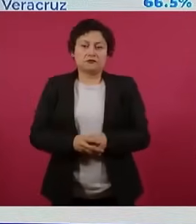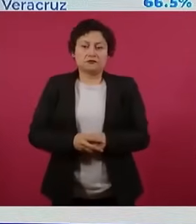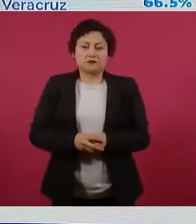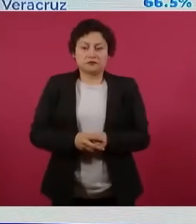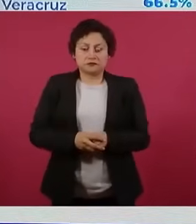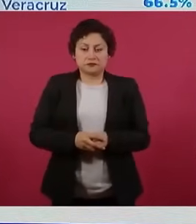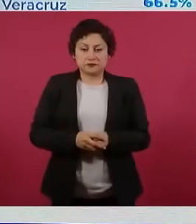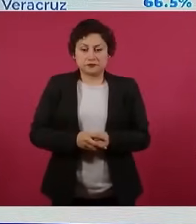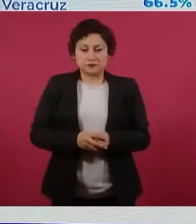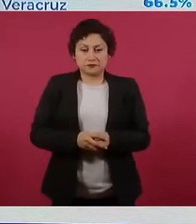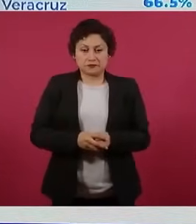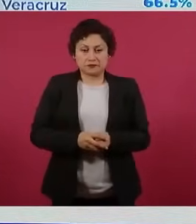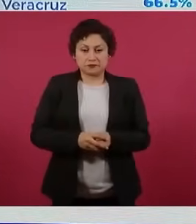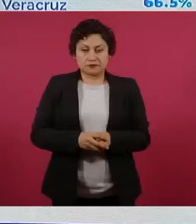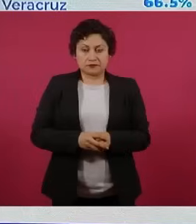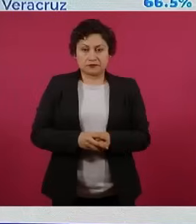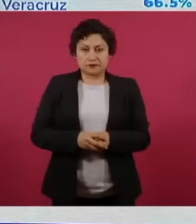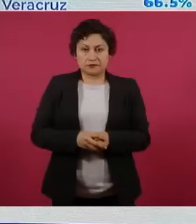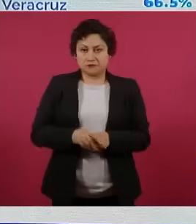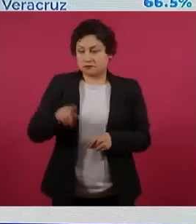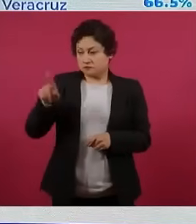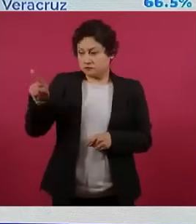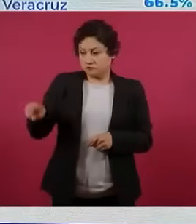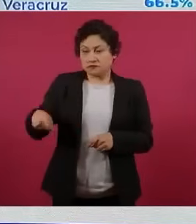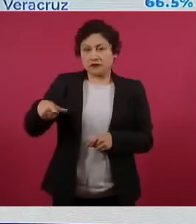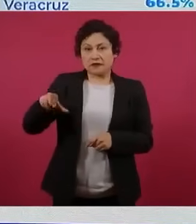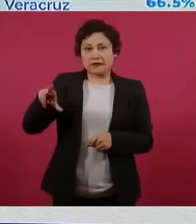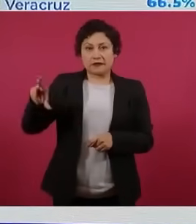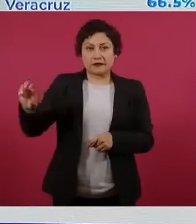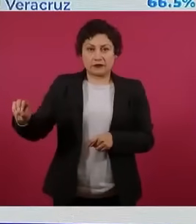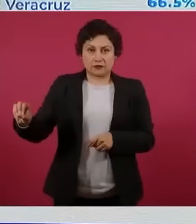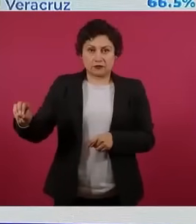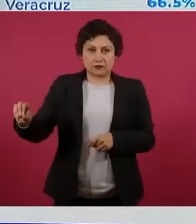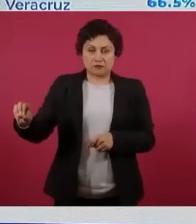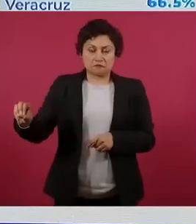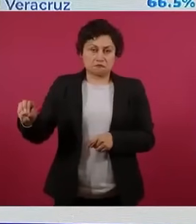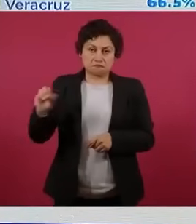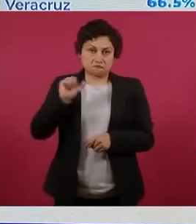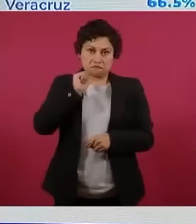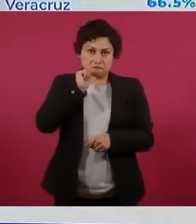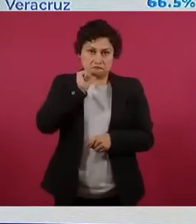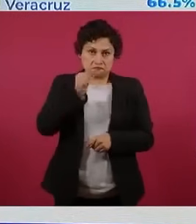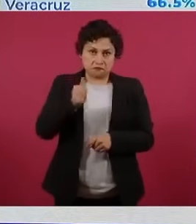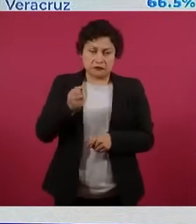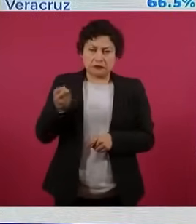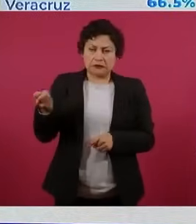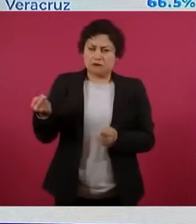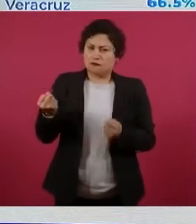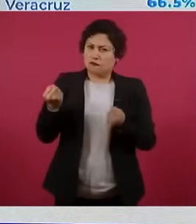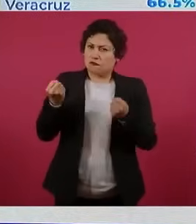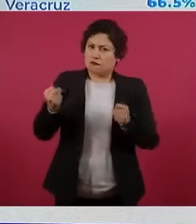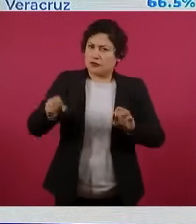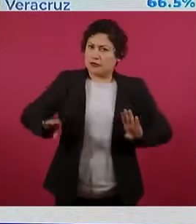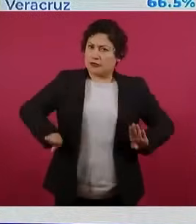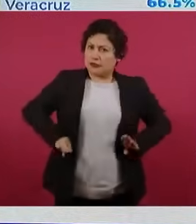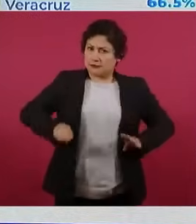Aquí no ganó ninguno, en Quintana Roo, el bloque conservador.